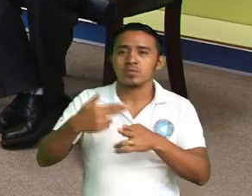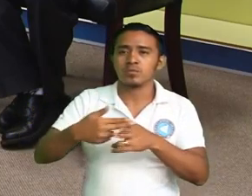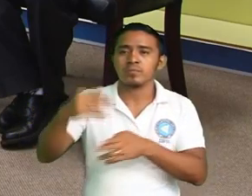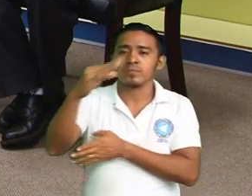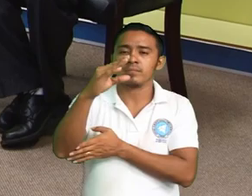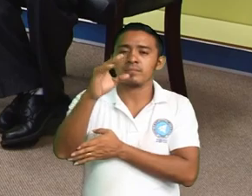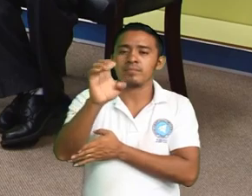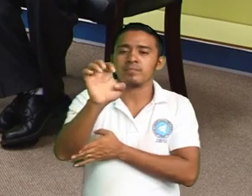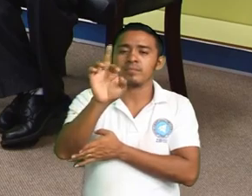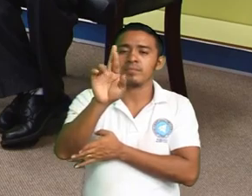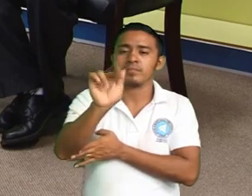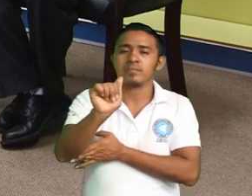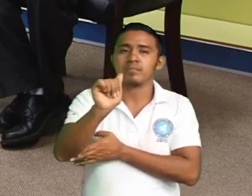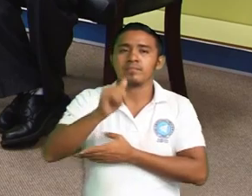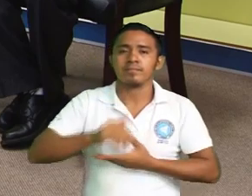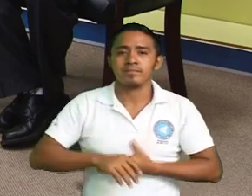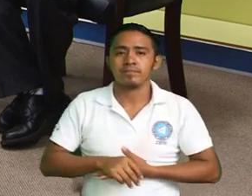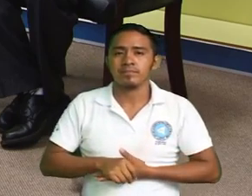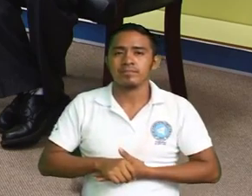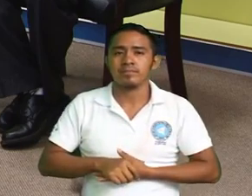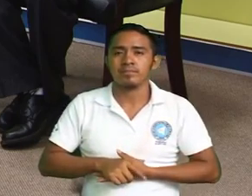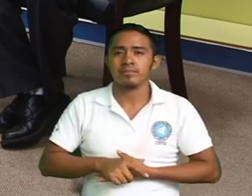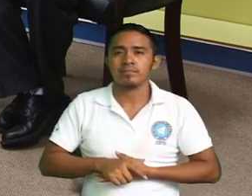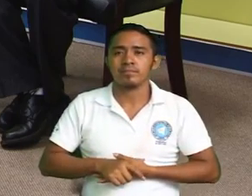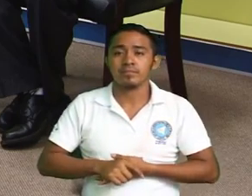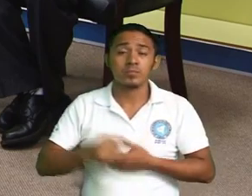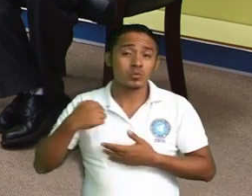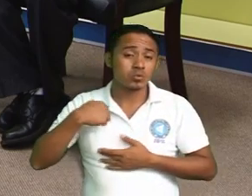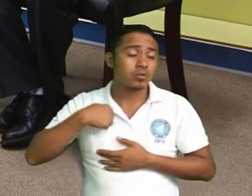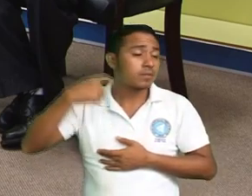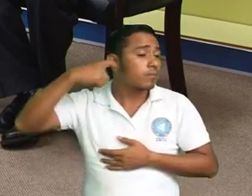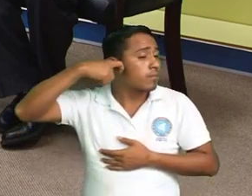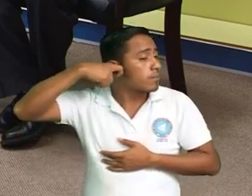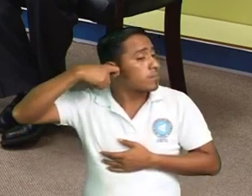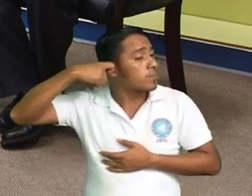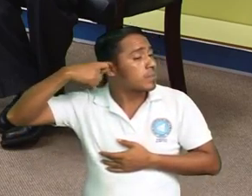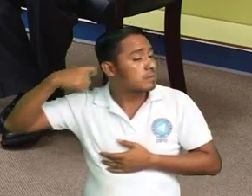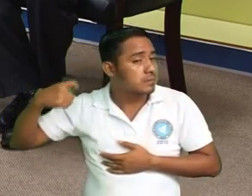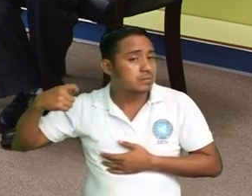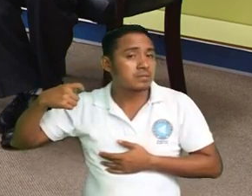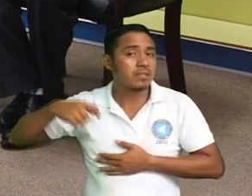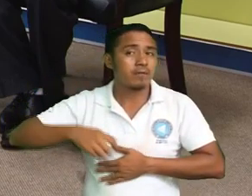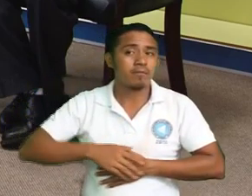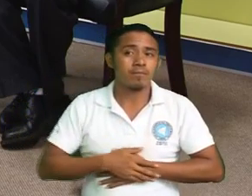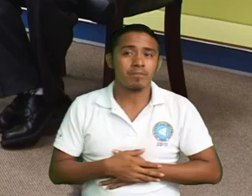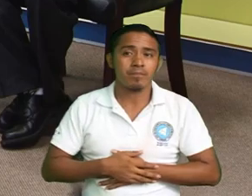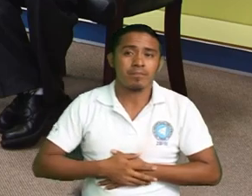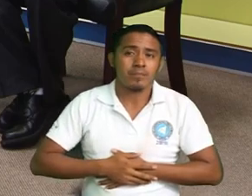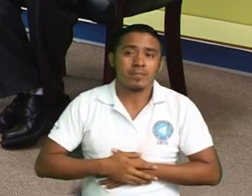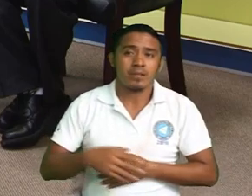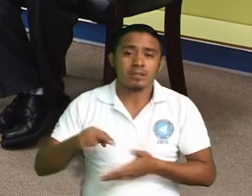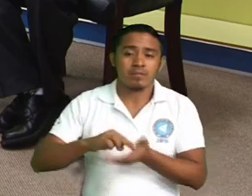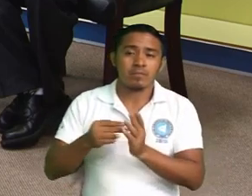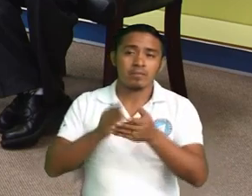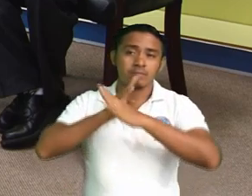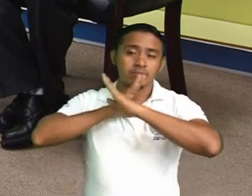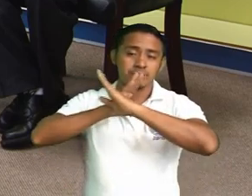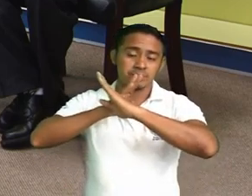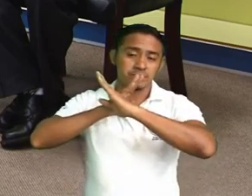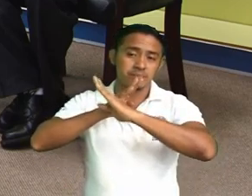cera, sí. Entonces, al quitar nosotros esa cera, entonces le quitamos la defensa a la